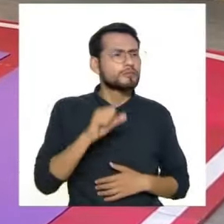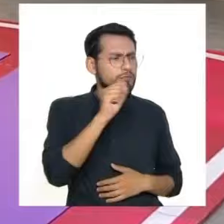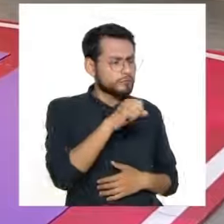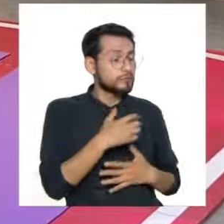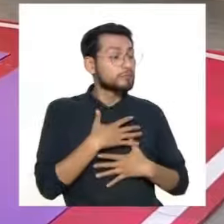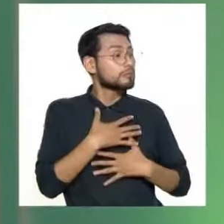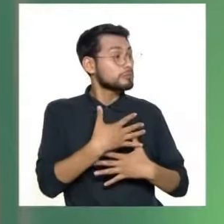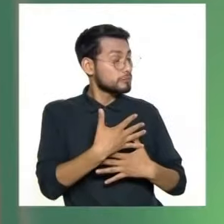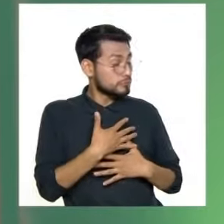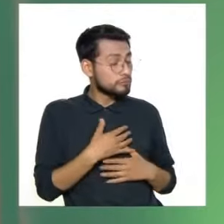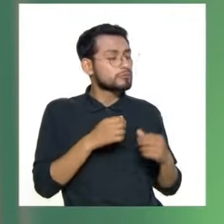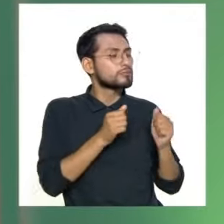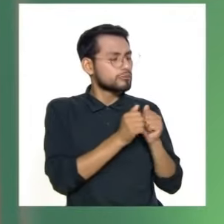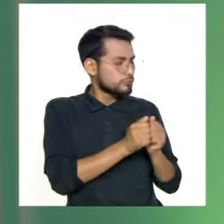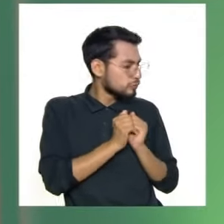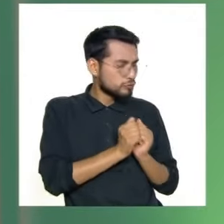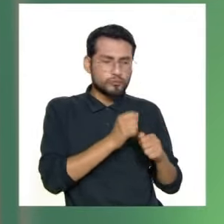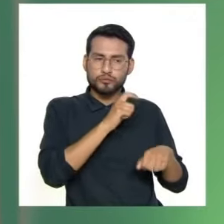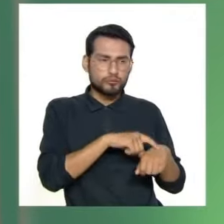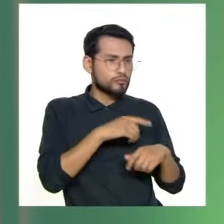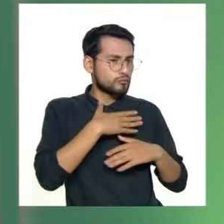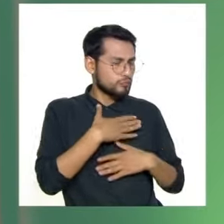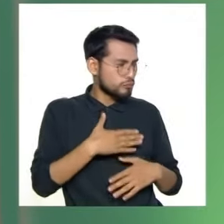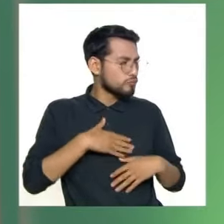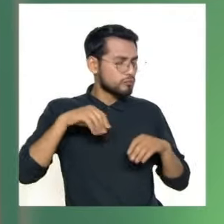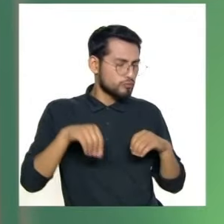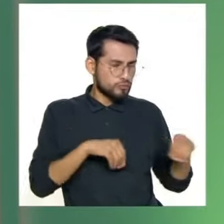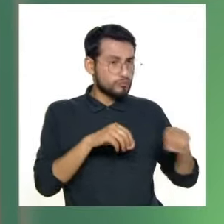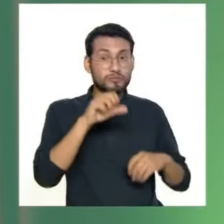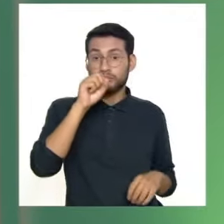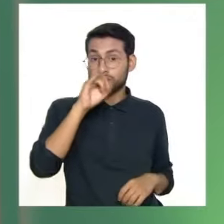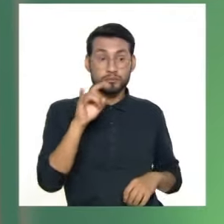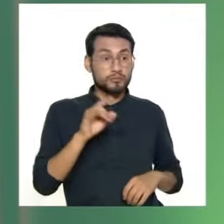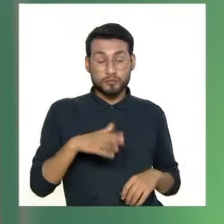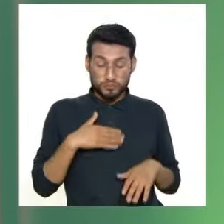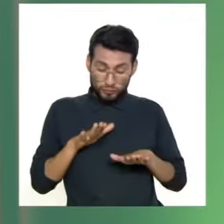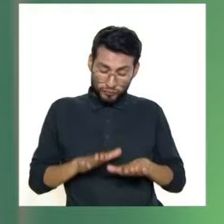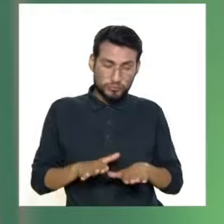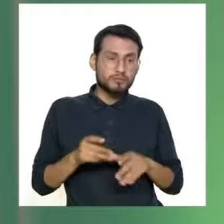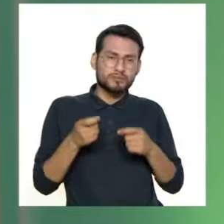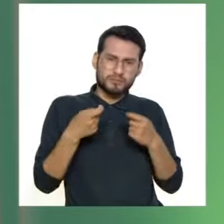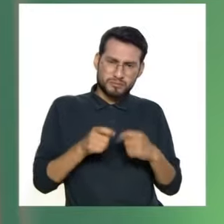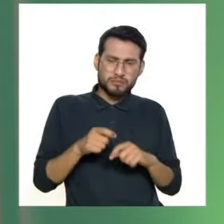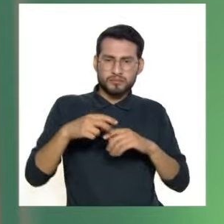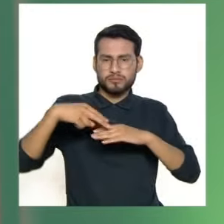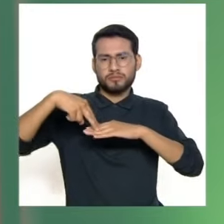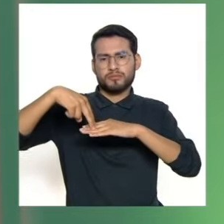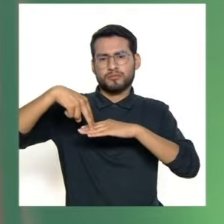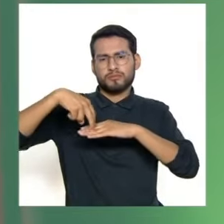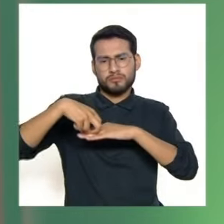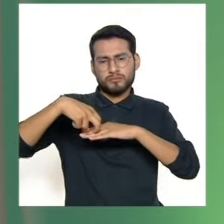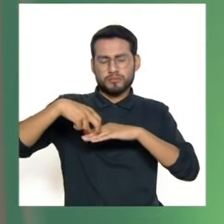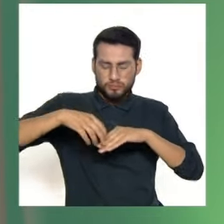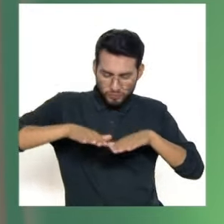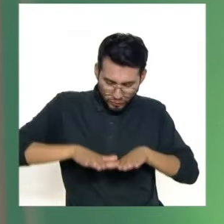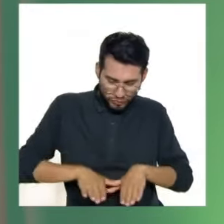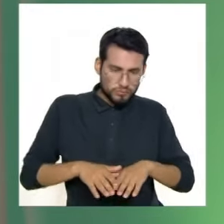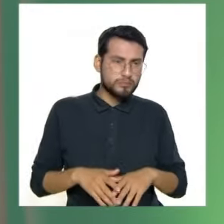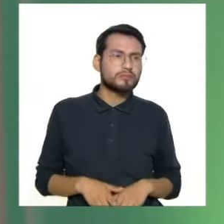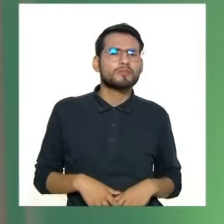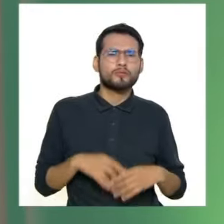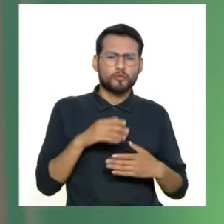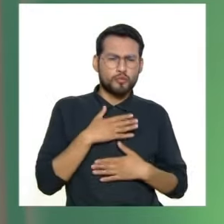tiene que ir contigo en cada movimiento si no puedo apoyar las manos flexiono las rodillas me acomodo Hay que ser